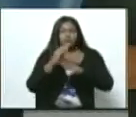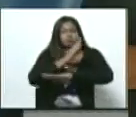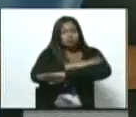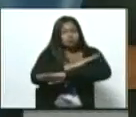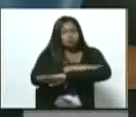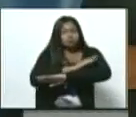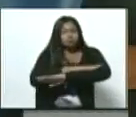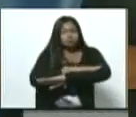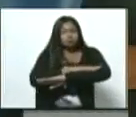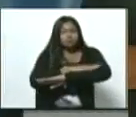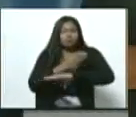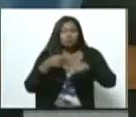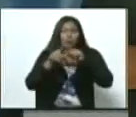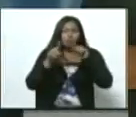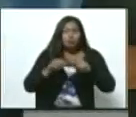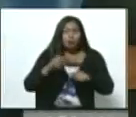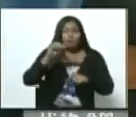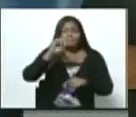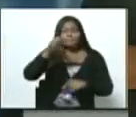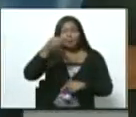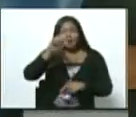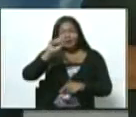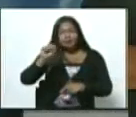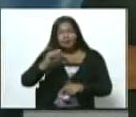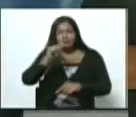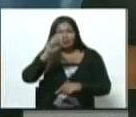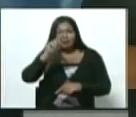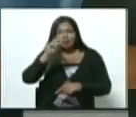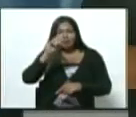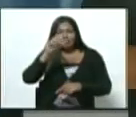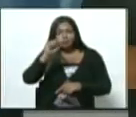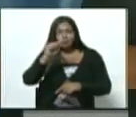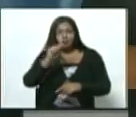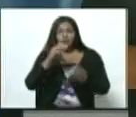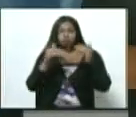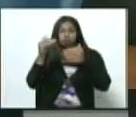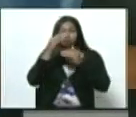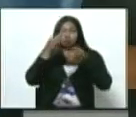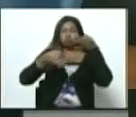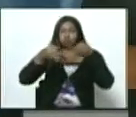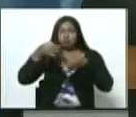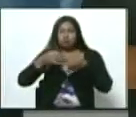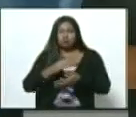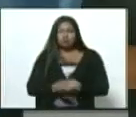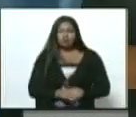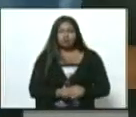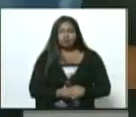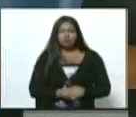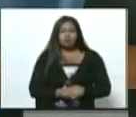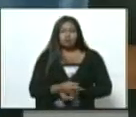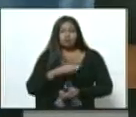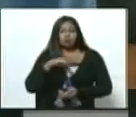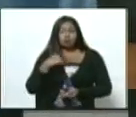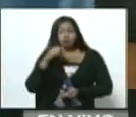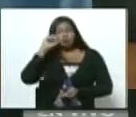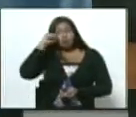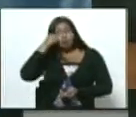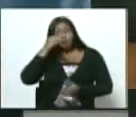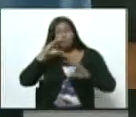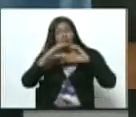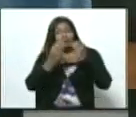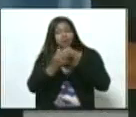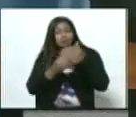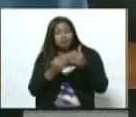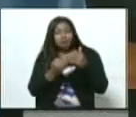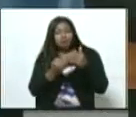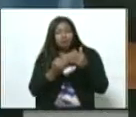los magistrados del Alto Tribunal de Justicia. Siempre recuerdo una clase, y lo